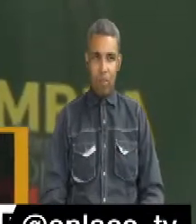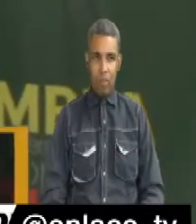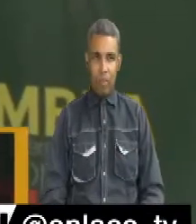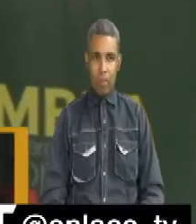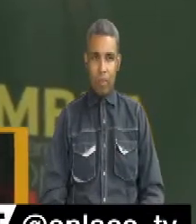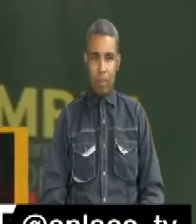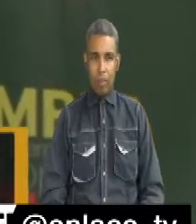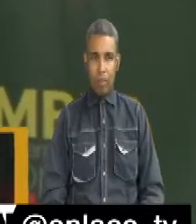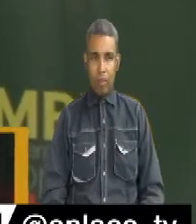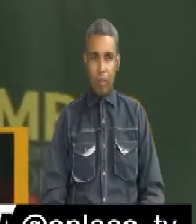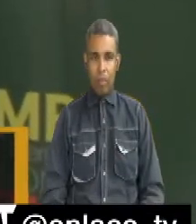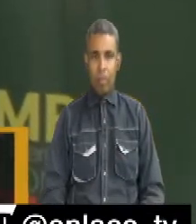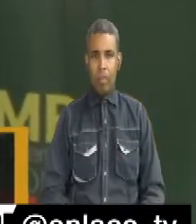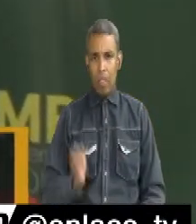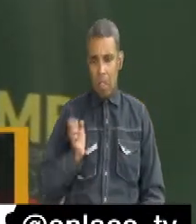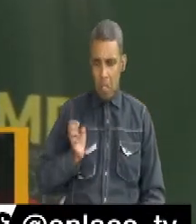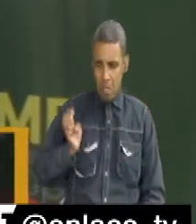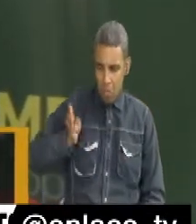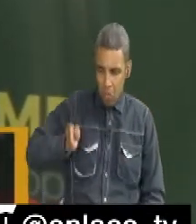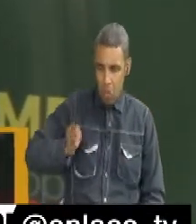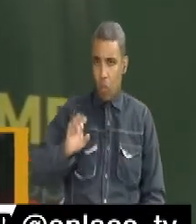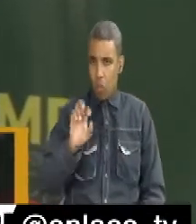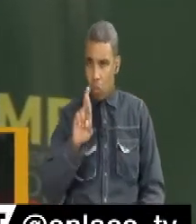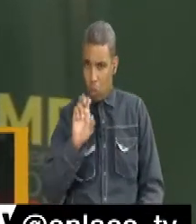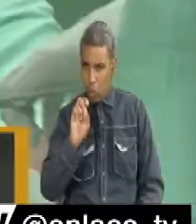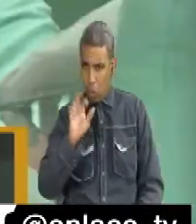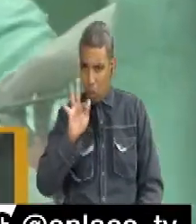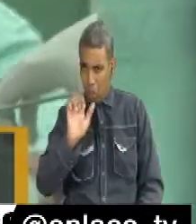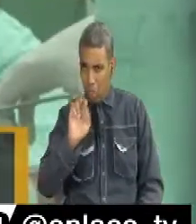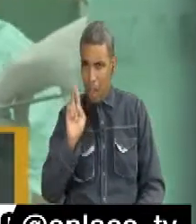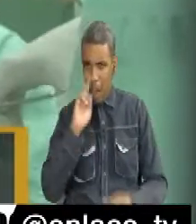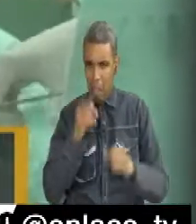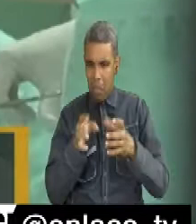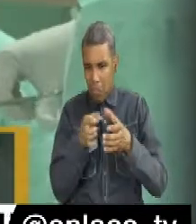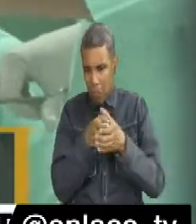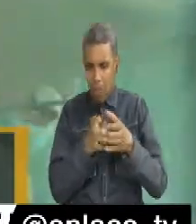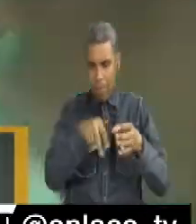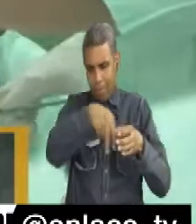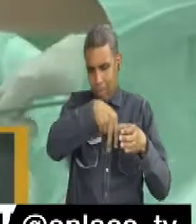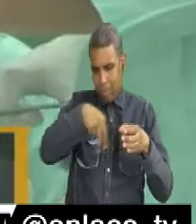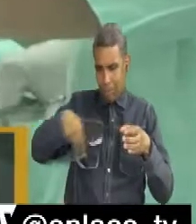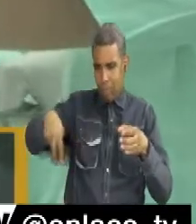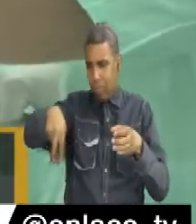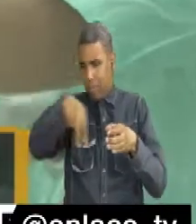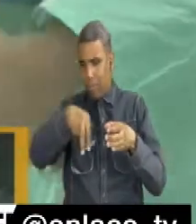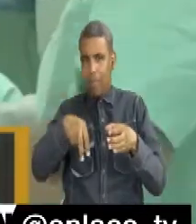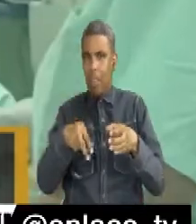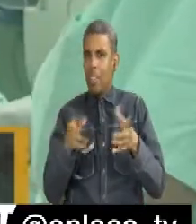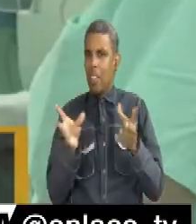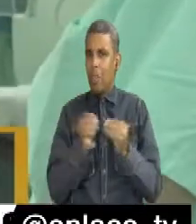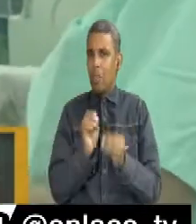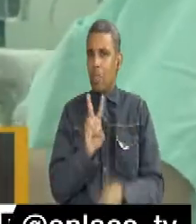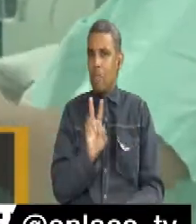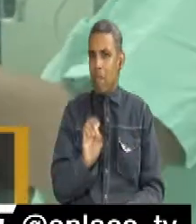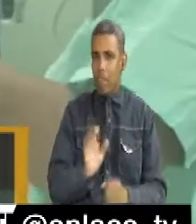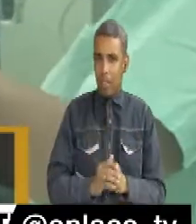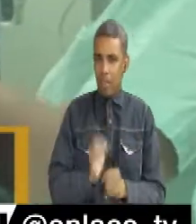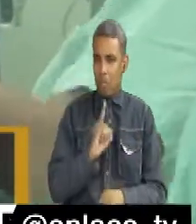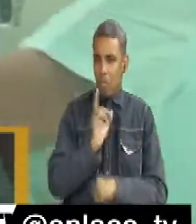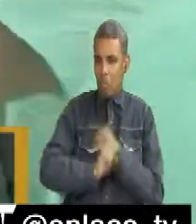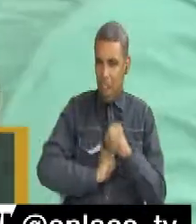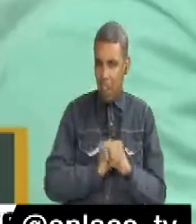de hermanos rotarios, somos 20 personas, ya completamos pues 20 miembros que durante todo el año trabajamos